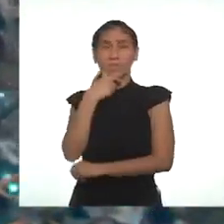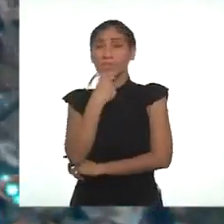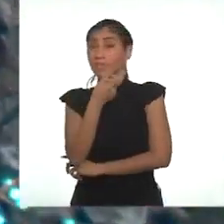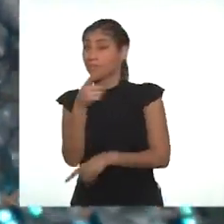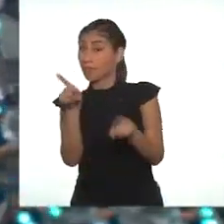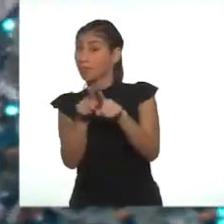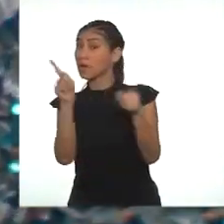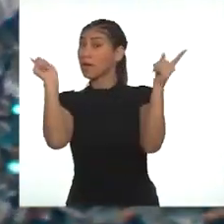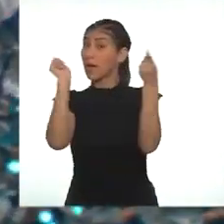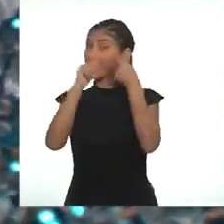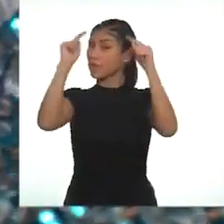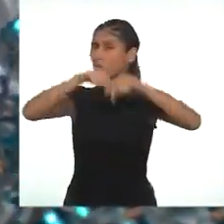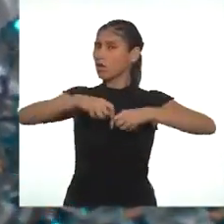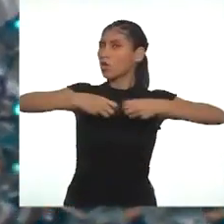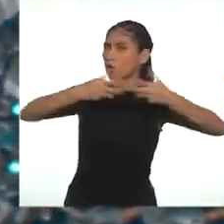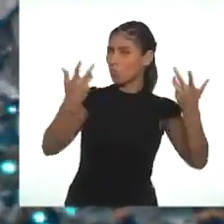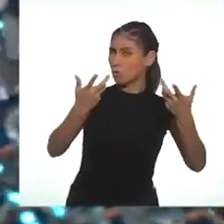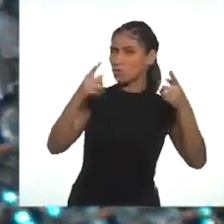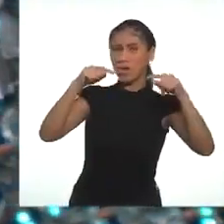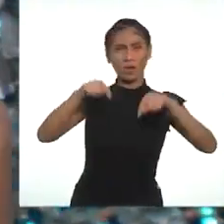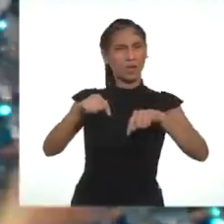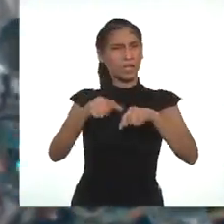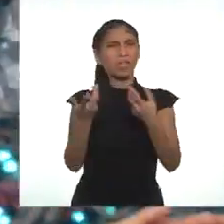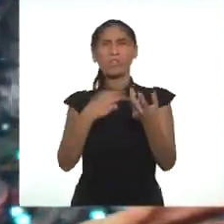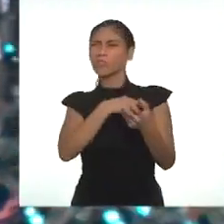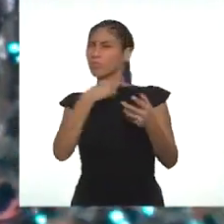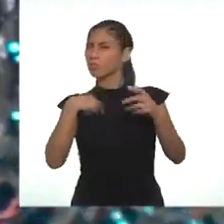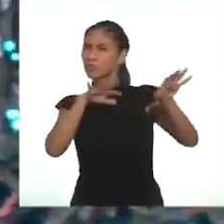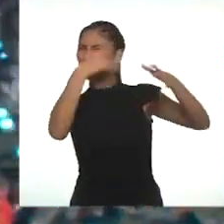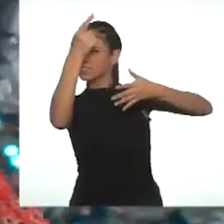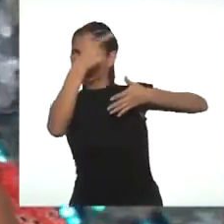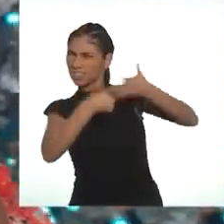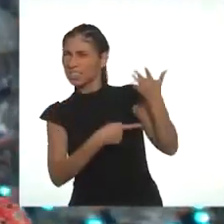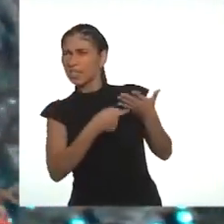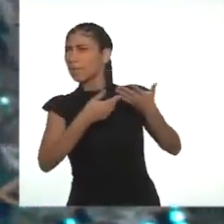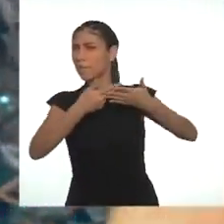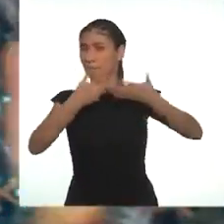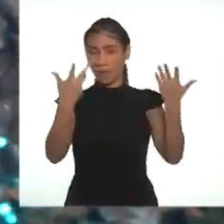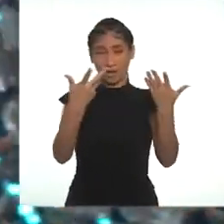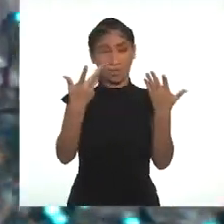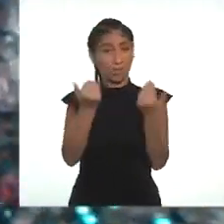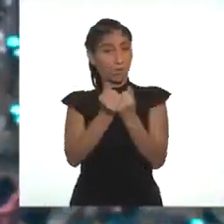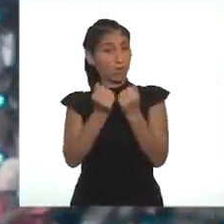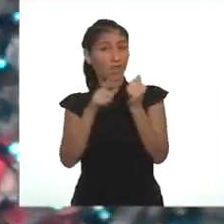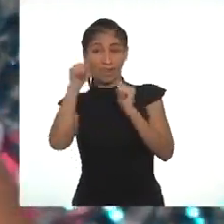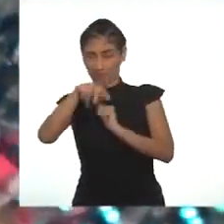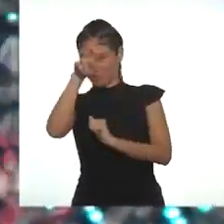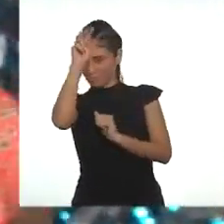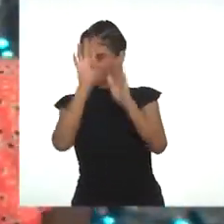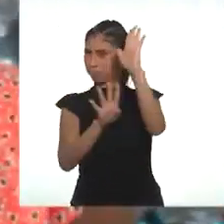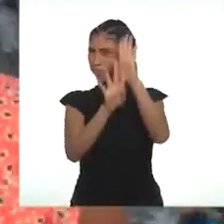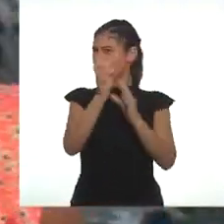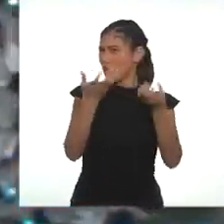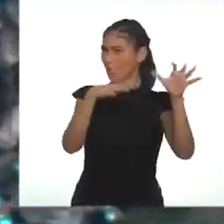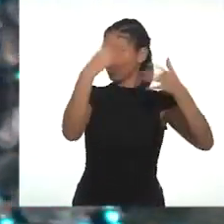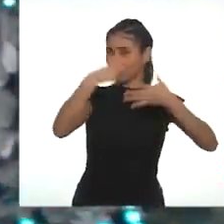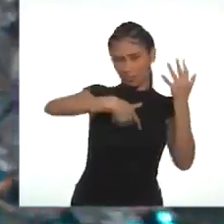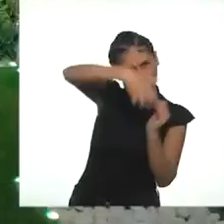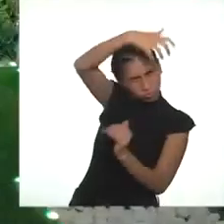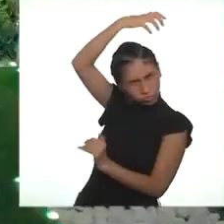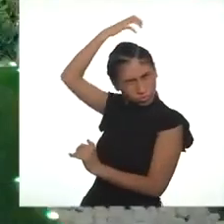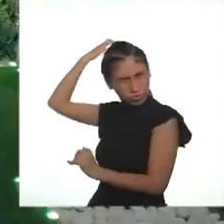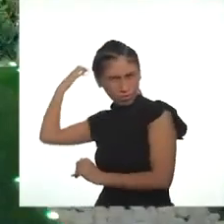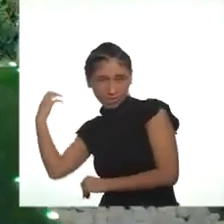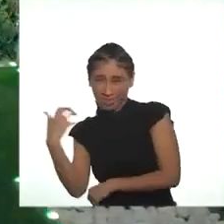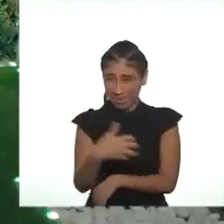y cómo es ahora, y cómo podemos hacer las ciudadanas y los ciudadanos para lograr un mejor país.